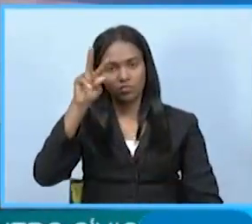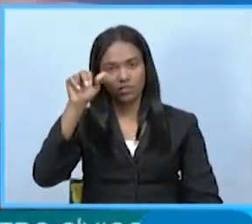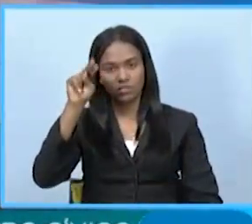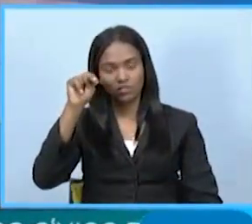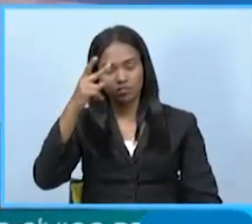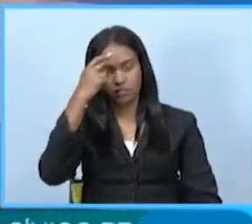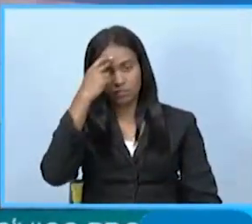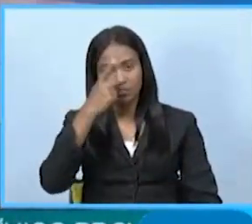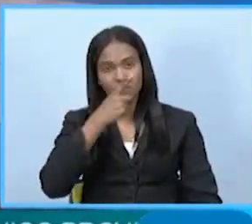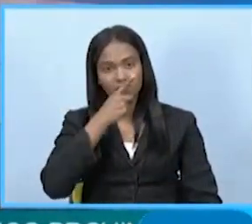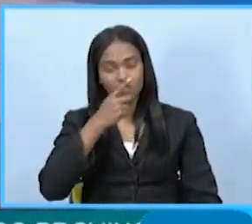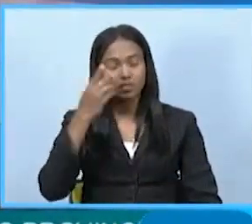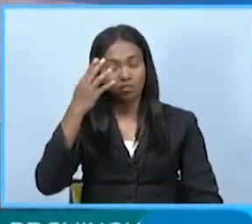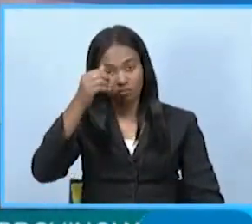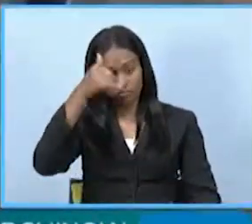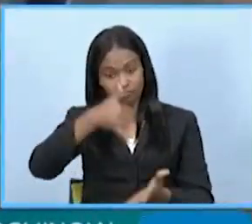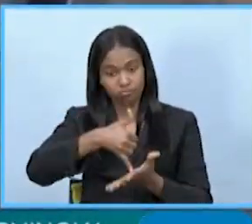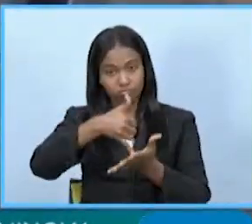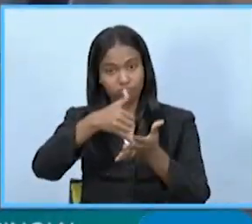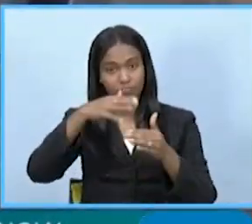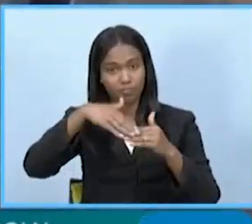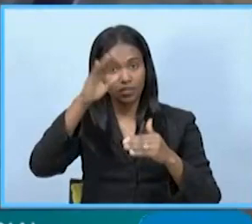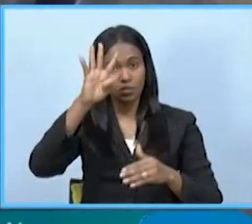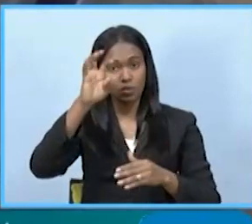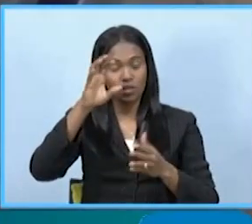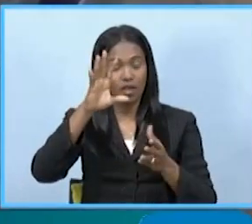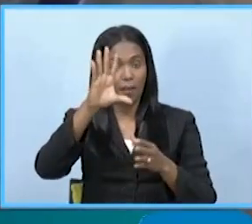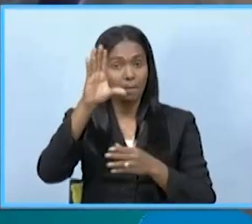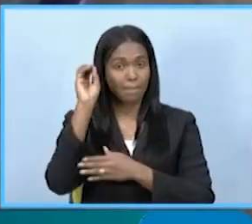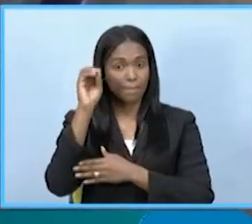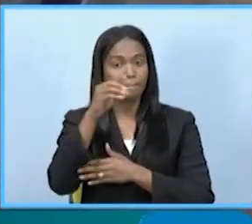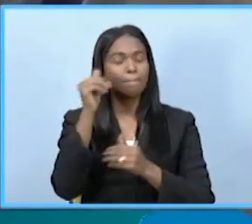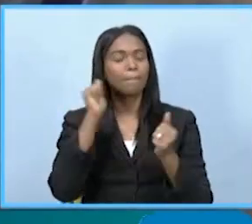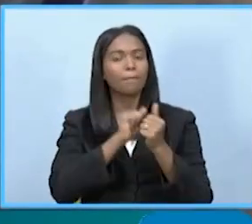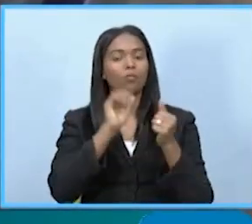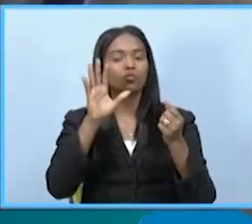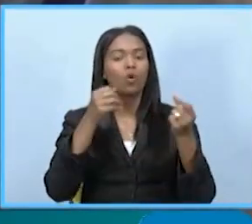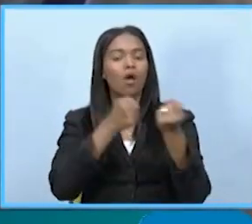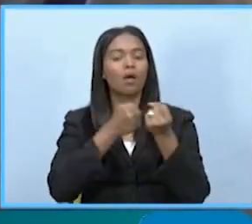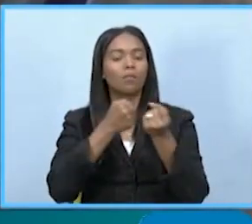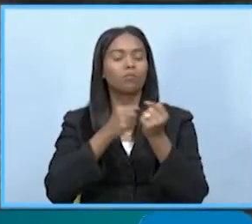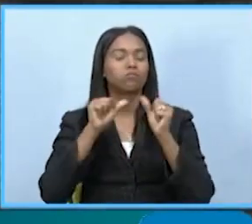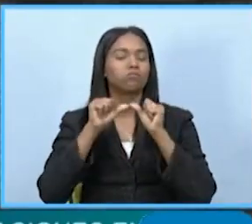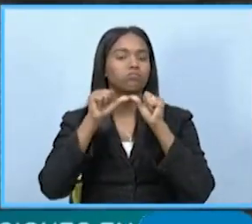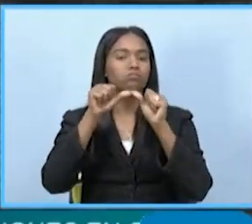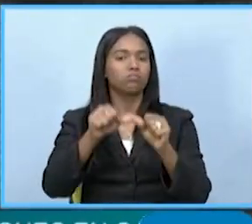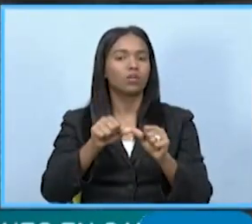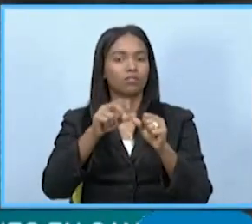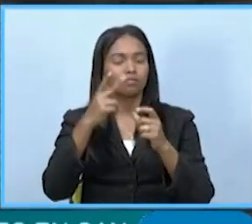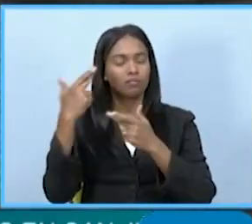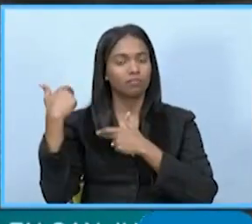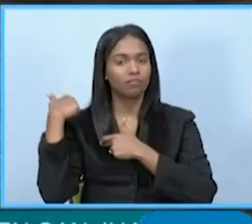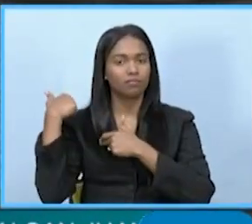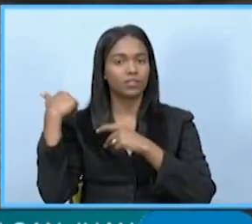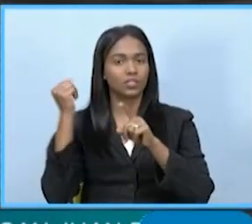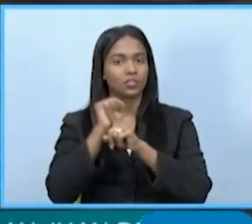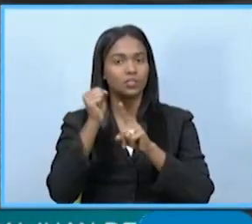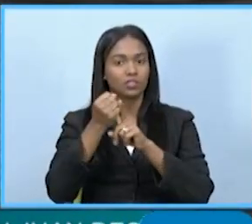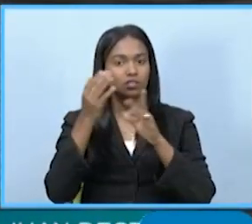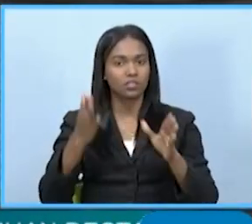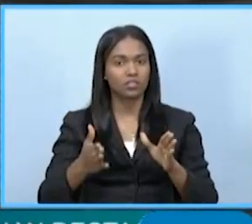República Dominicana reconoció a más de 40 empresas que a través de su apoyo incondicional y responsabilidad